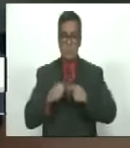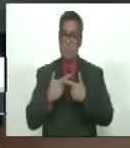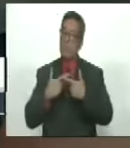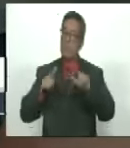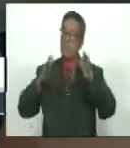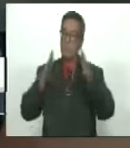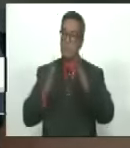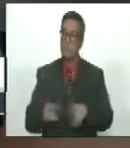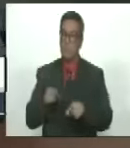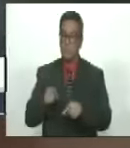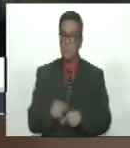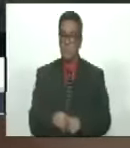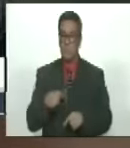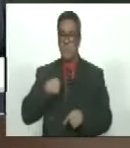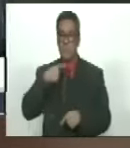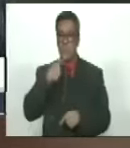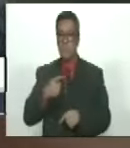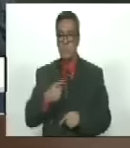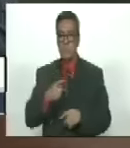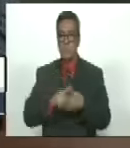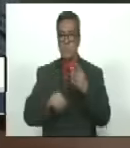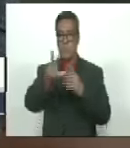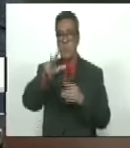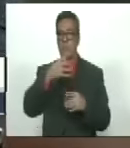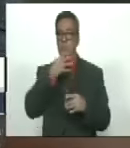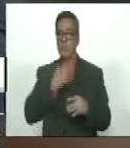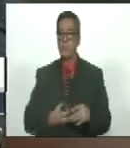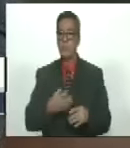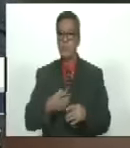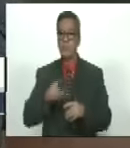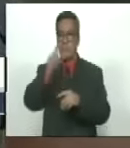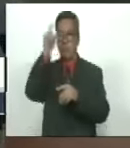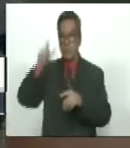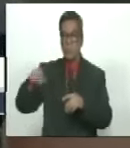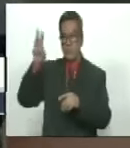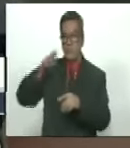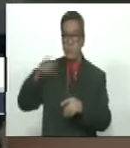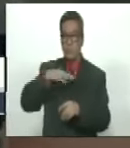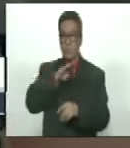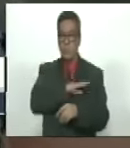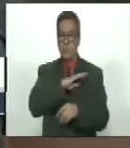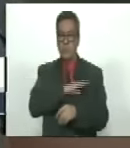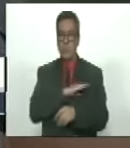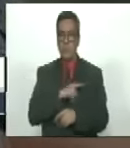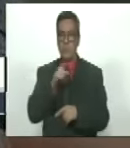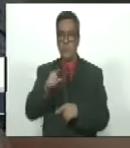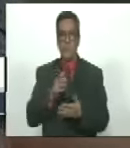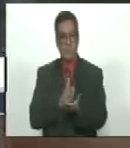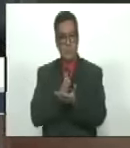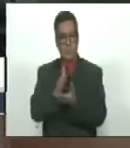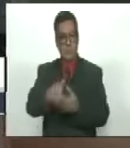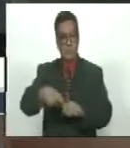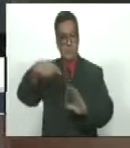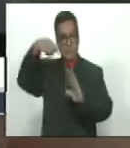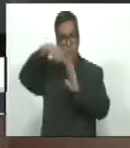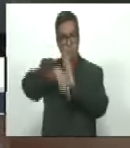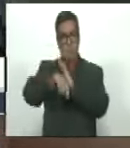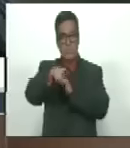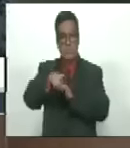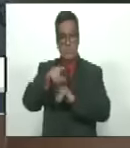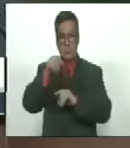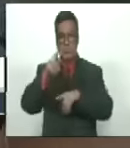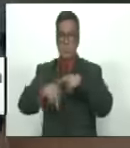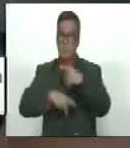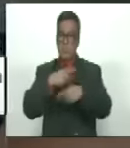nuestra soberanía, dijimos este 3 de diciembre, el Esequibo es nuestro y lo seguiremos profundizando con